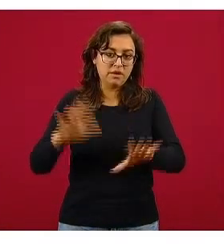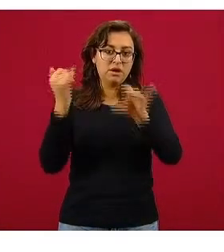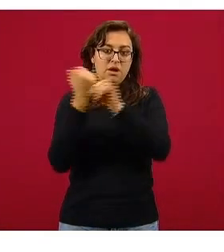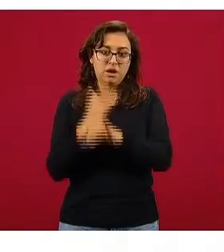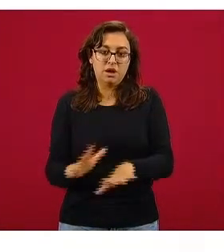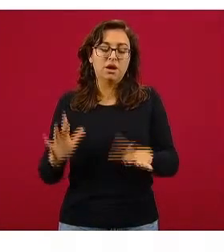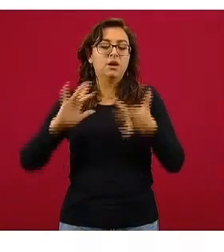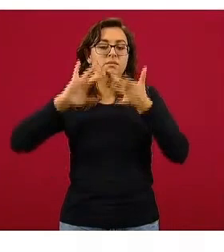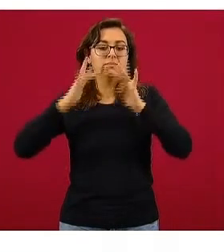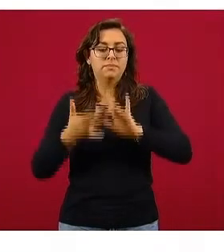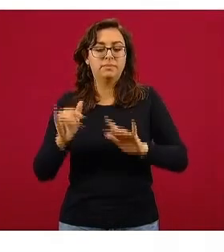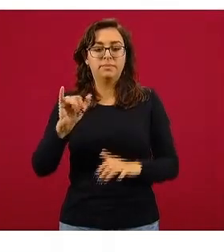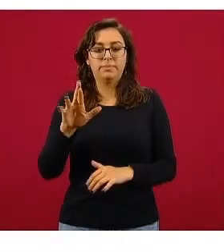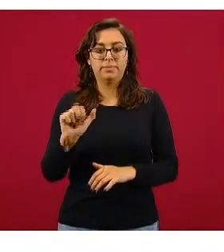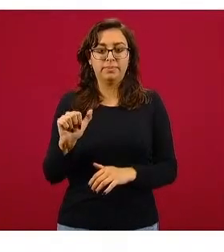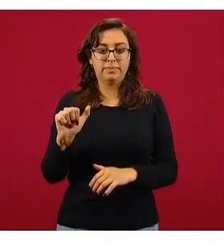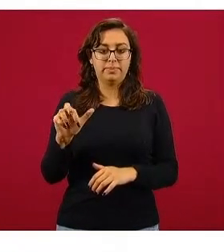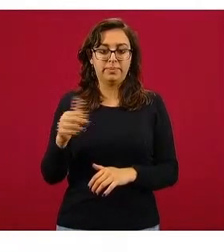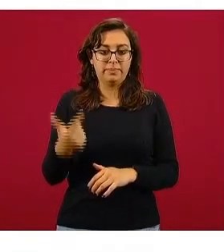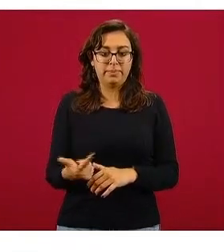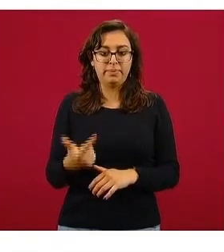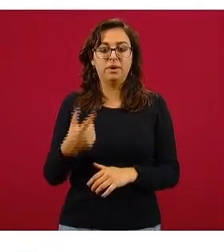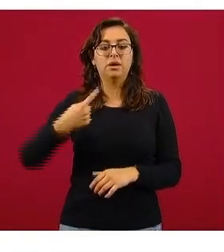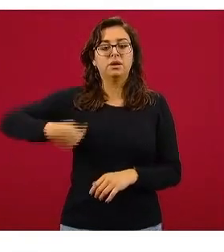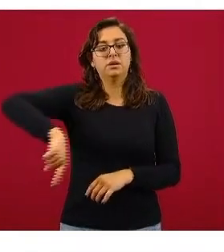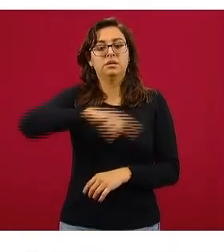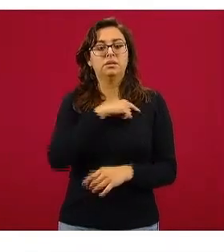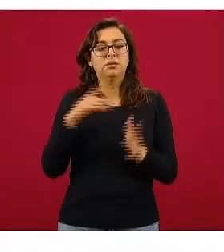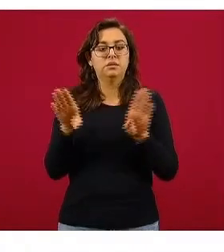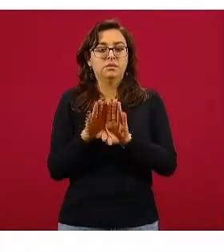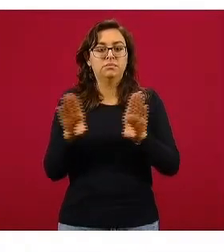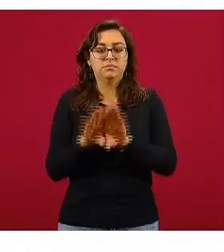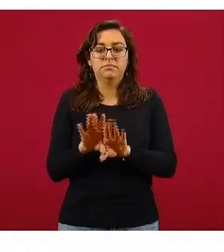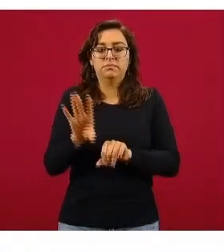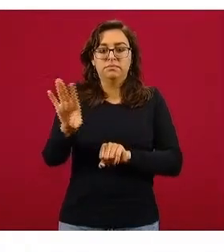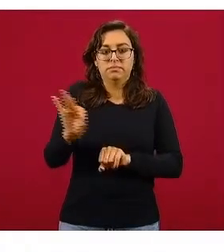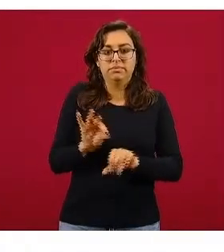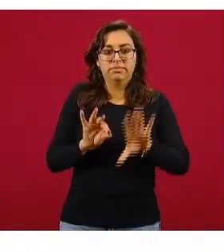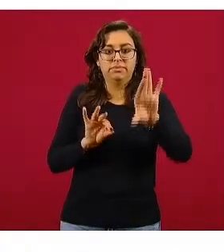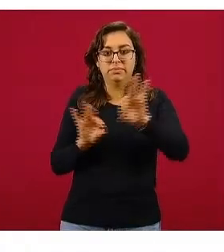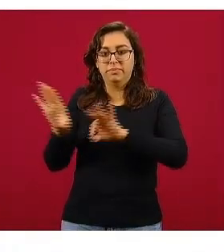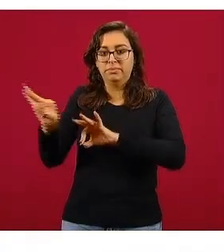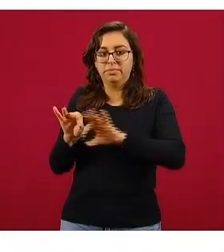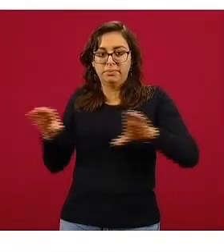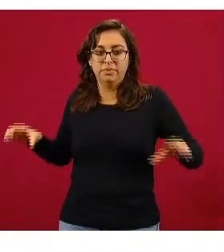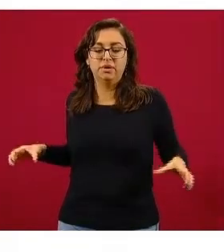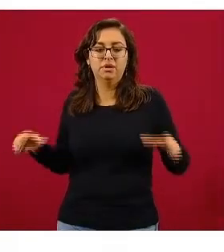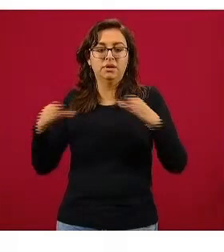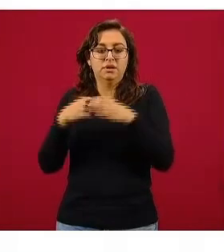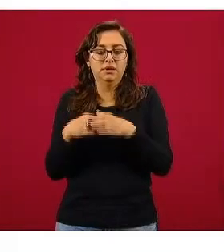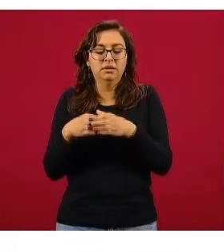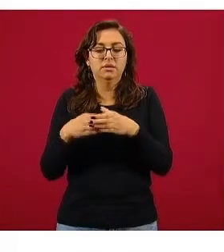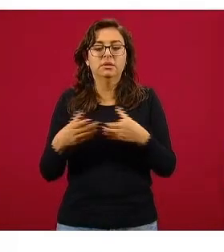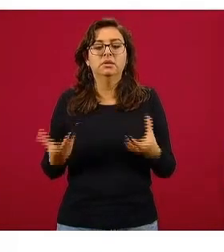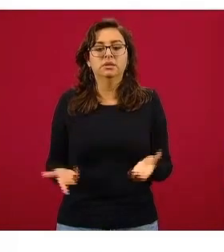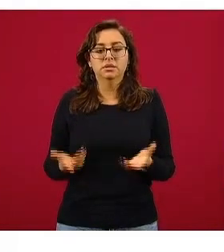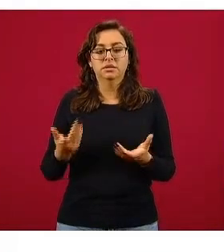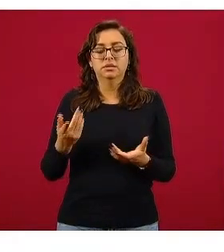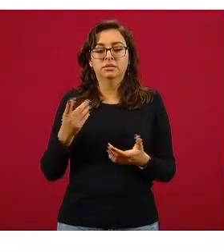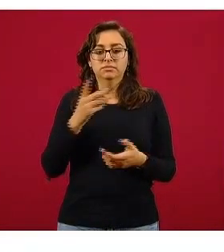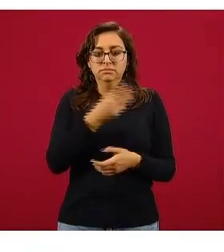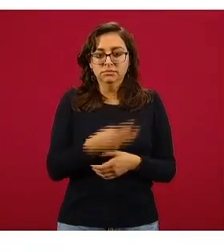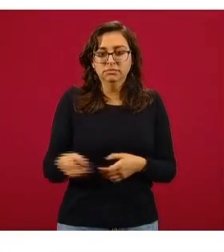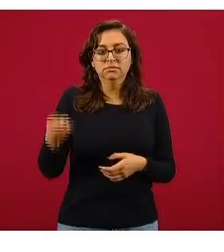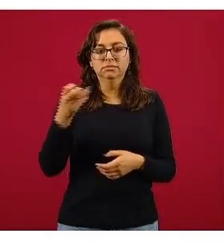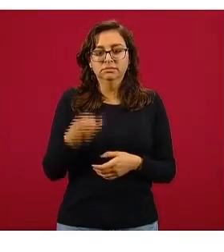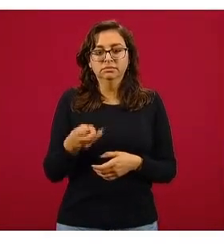Alomía todos los días. Y lo que hicimos es una primera selección de estas 970 de 332 unidades con una serie